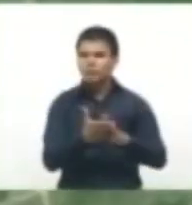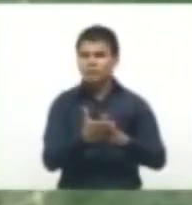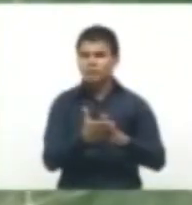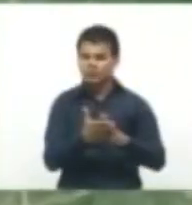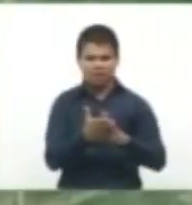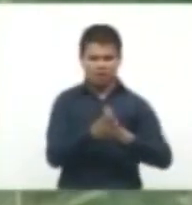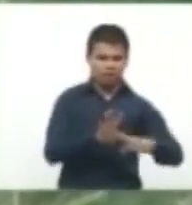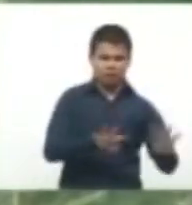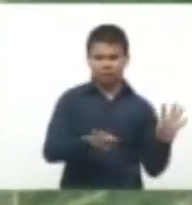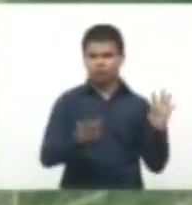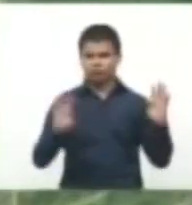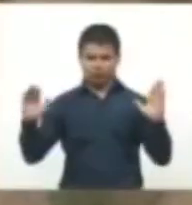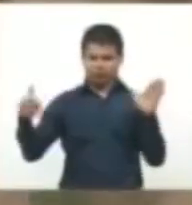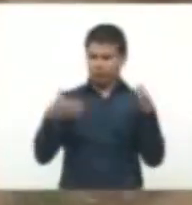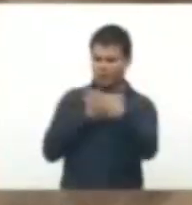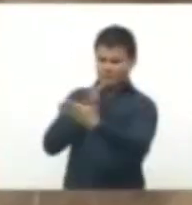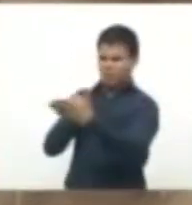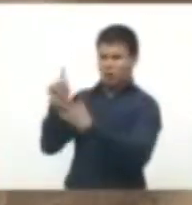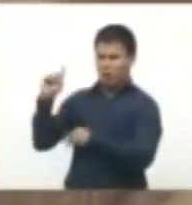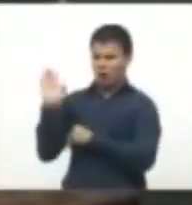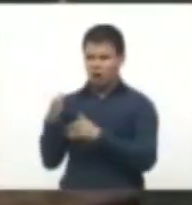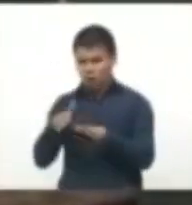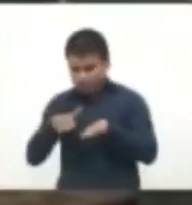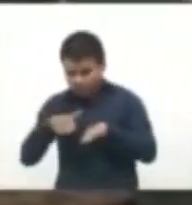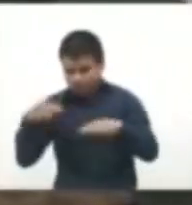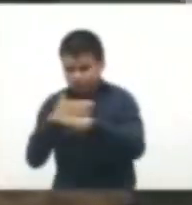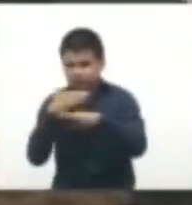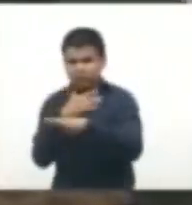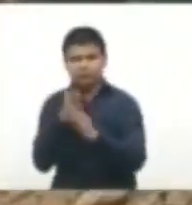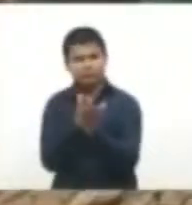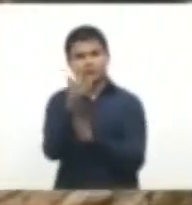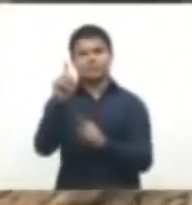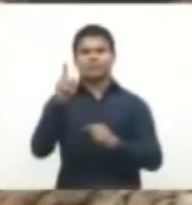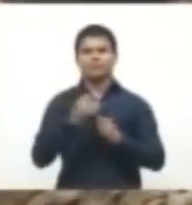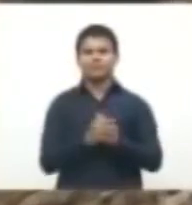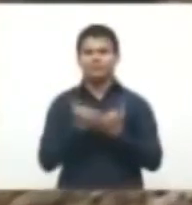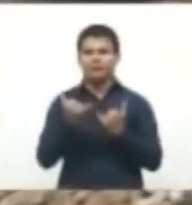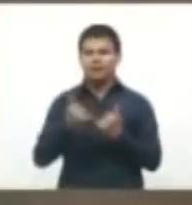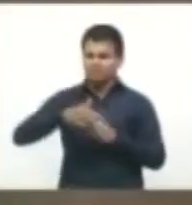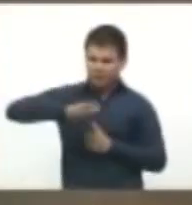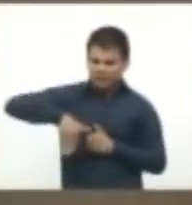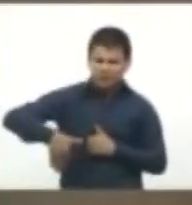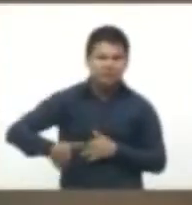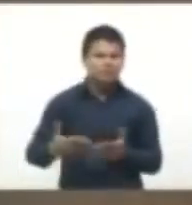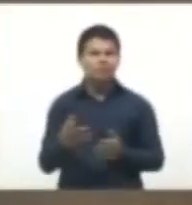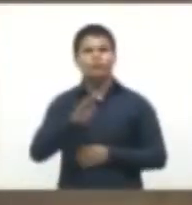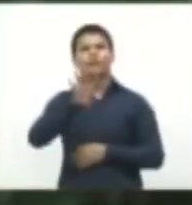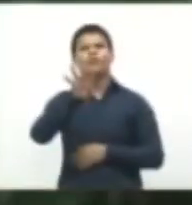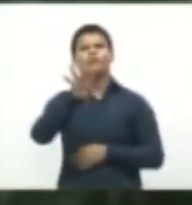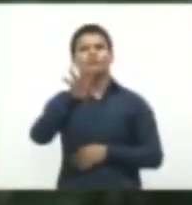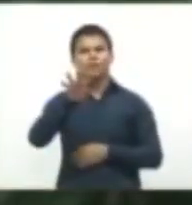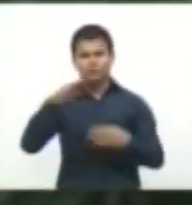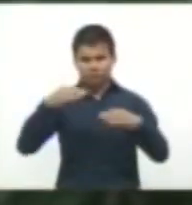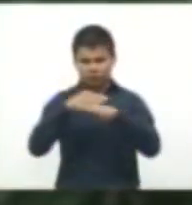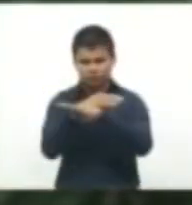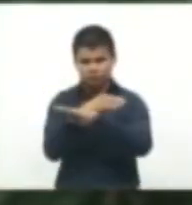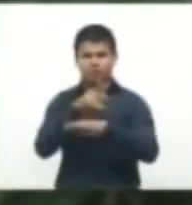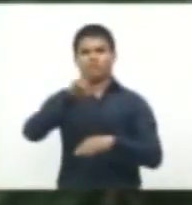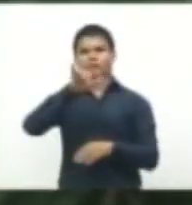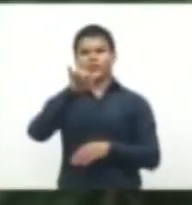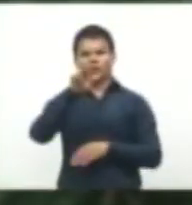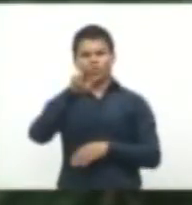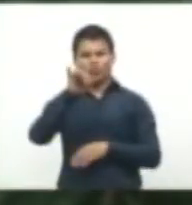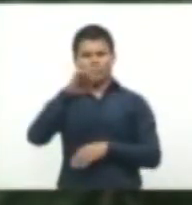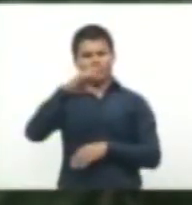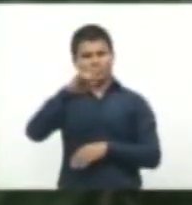diera inicio a su construcción. Por su parte, por entendimiento, se han retrasado 4 vías más, que son Villavicencio y Yopal, la cual